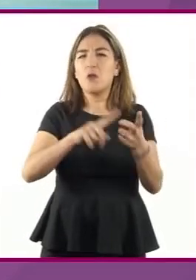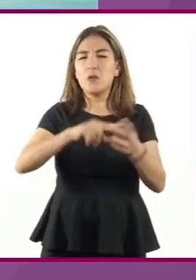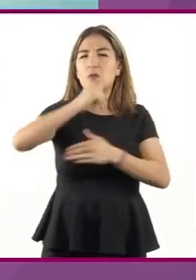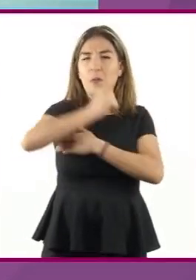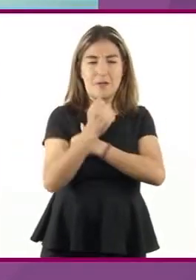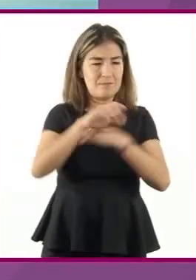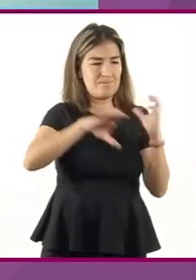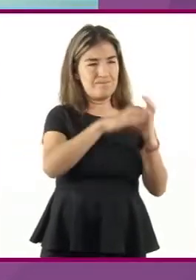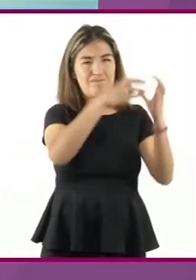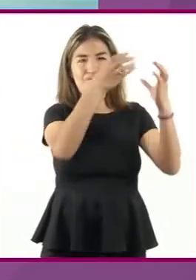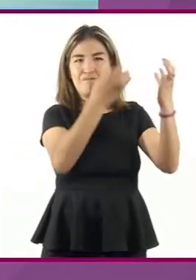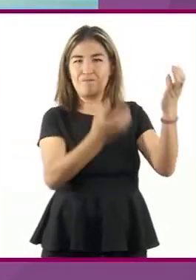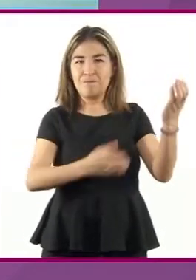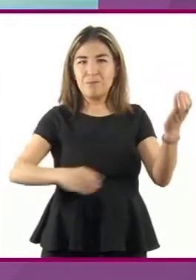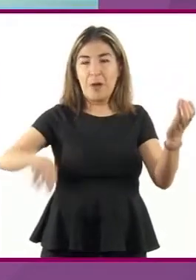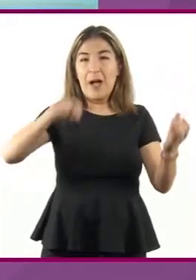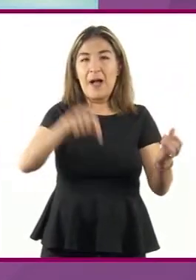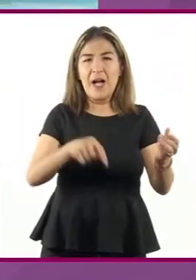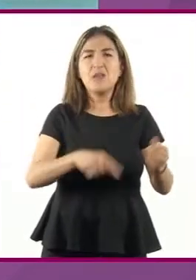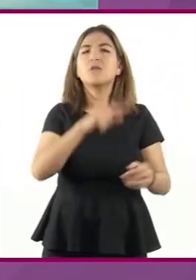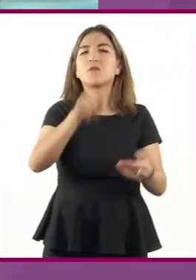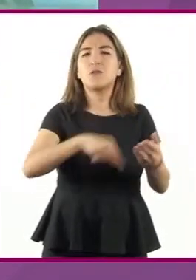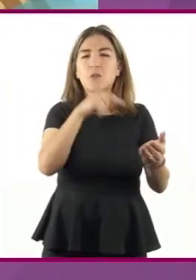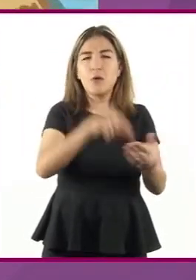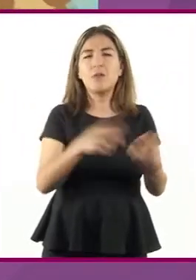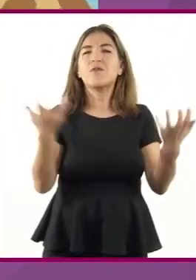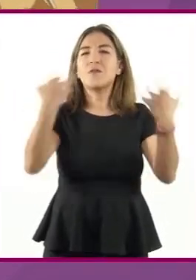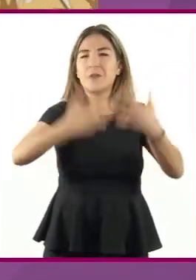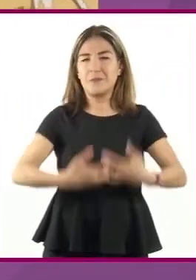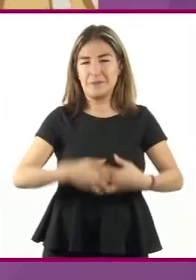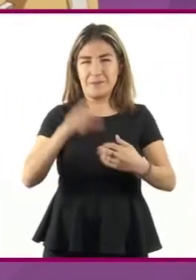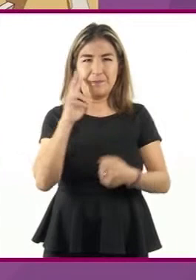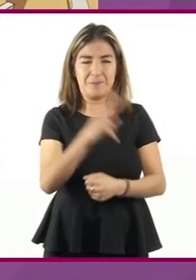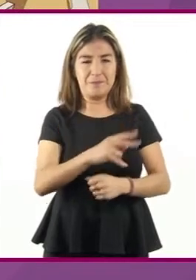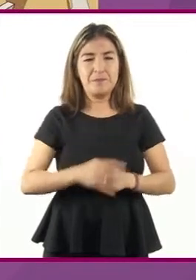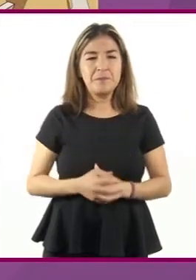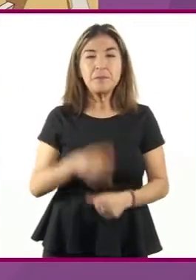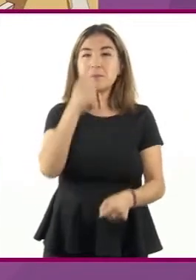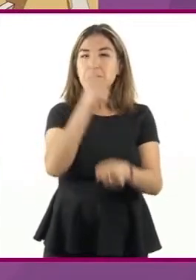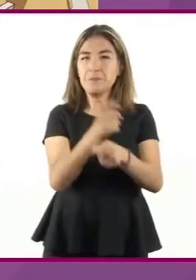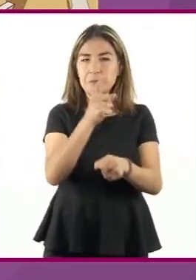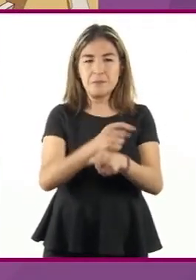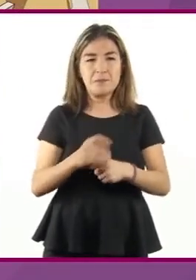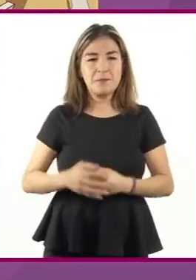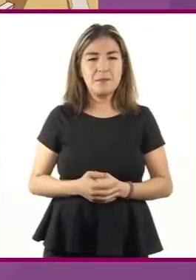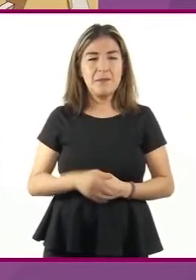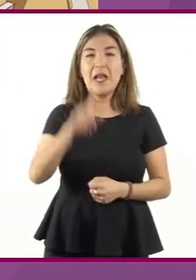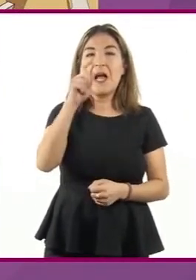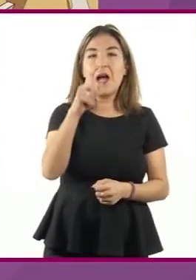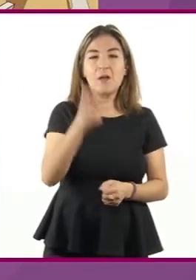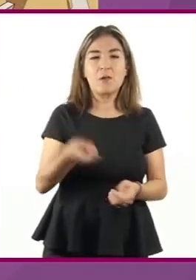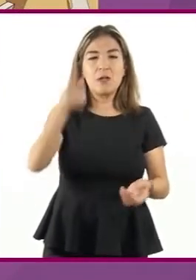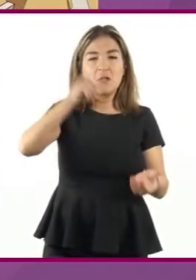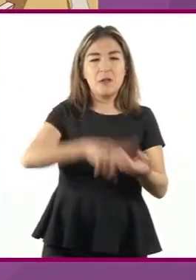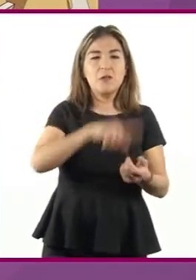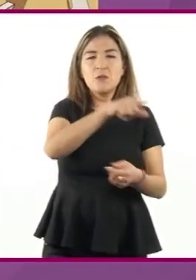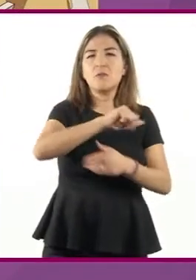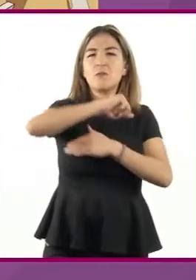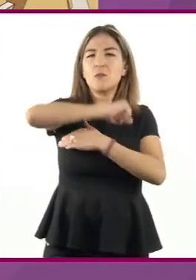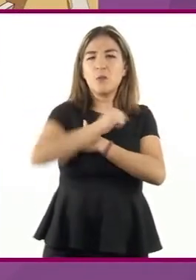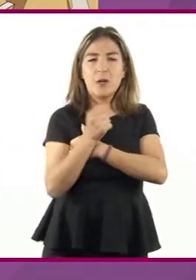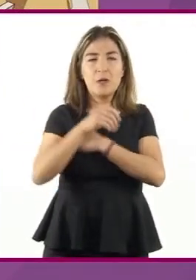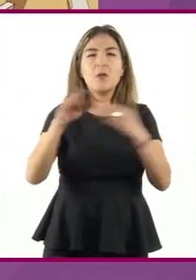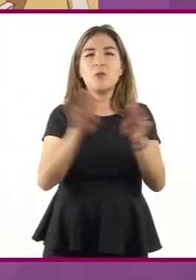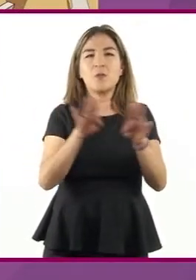una presa. Esta central funciona de la siguiente manera. Primero, el agua se retiene de forma artificial en